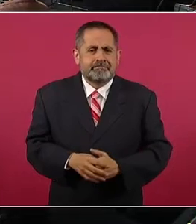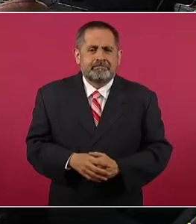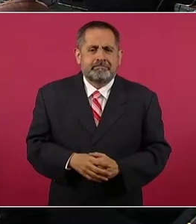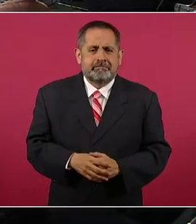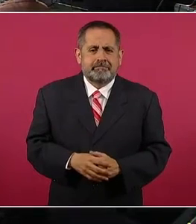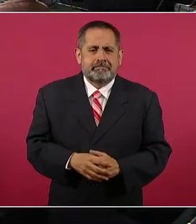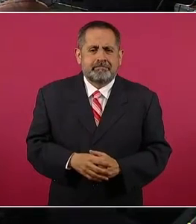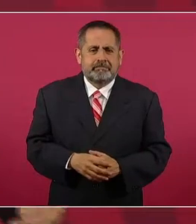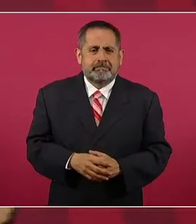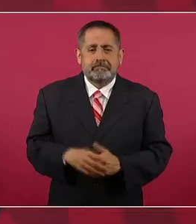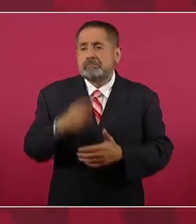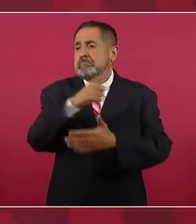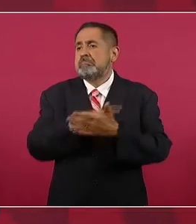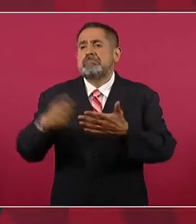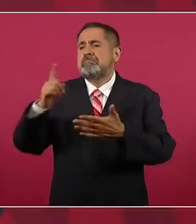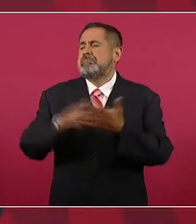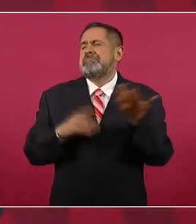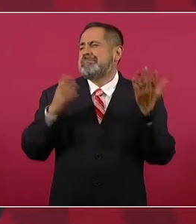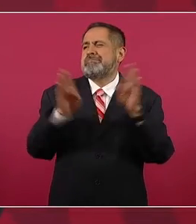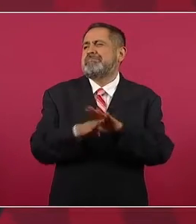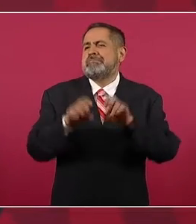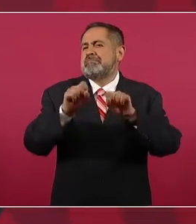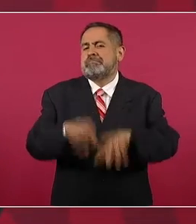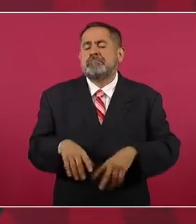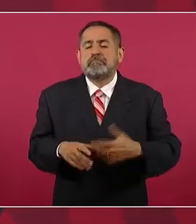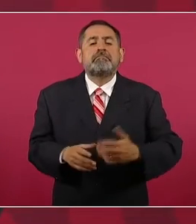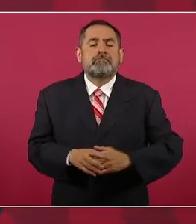Y la cancelaron.